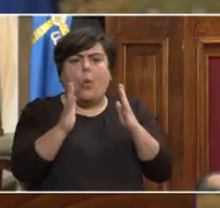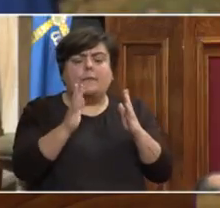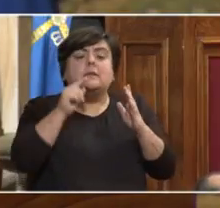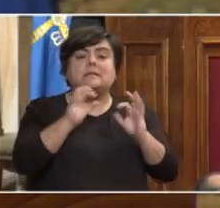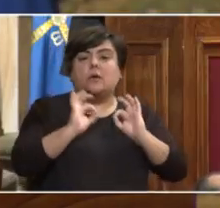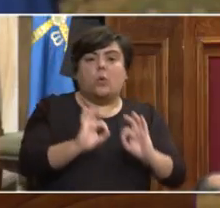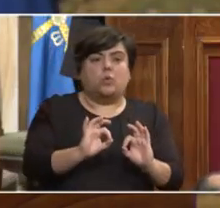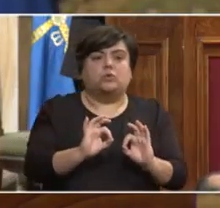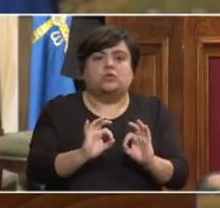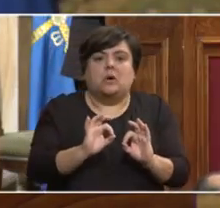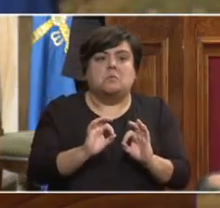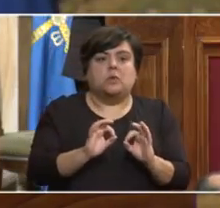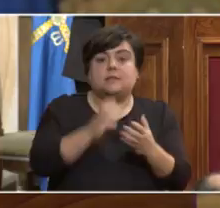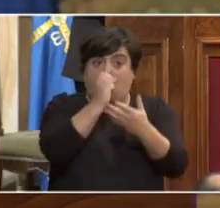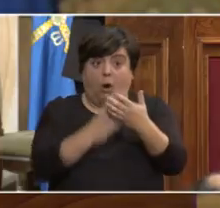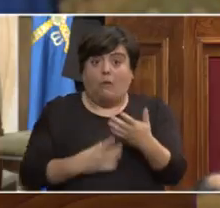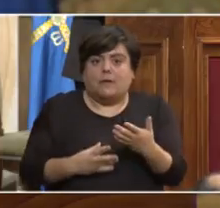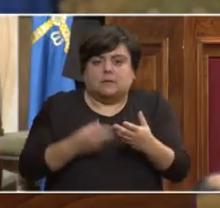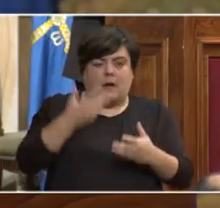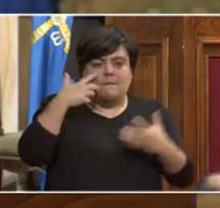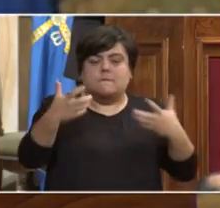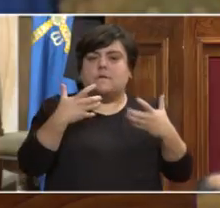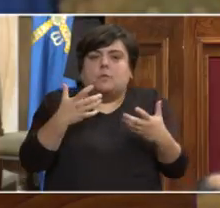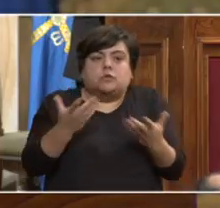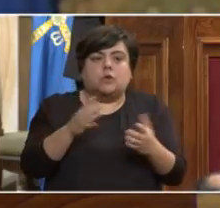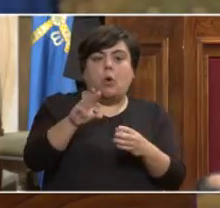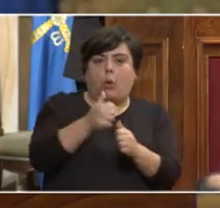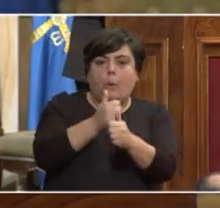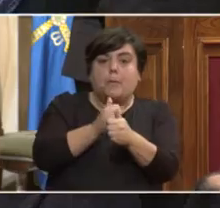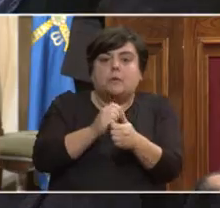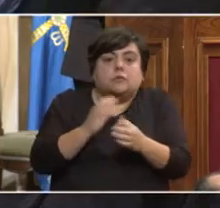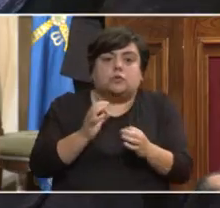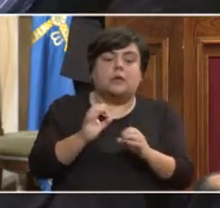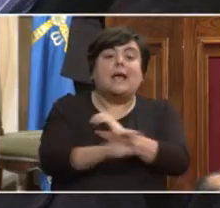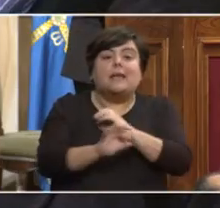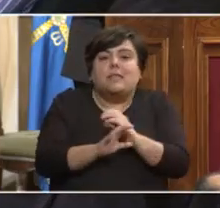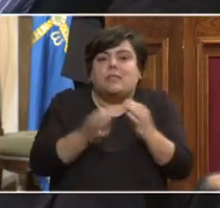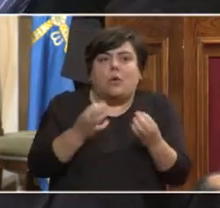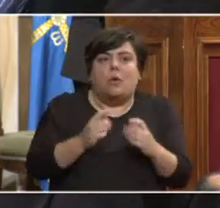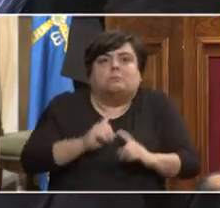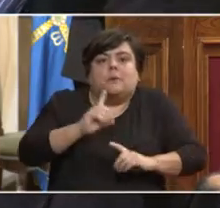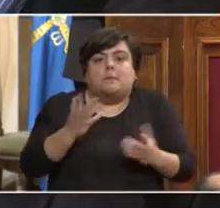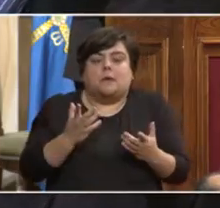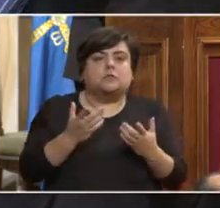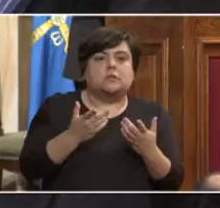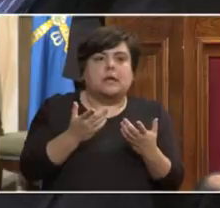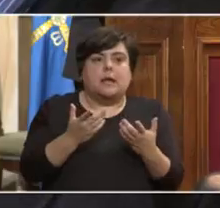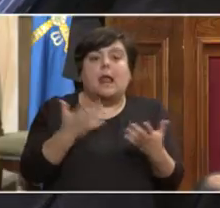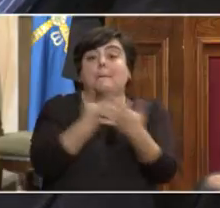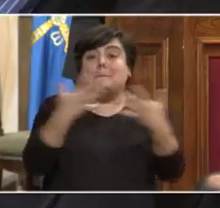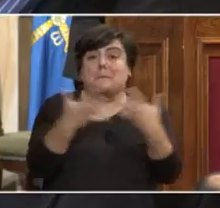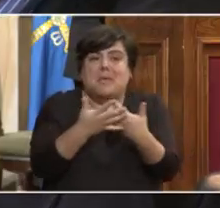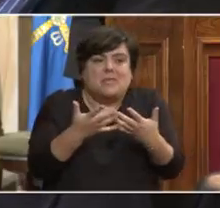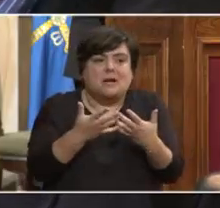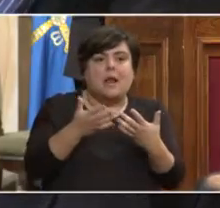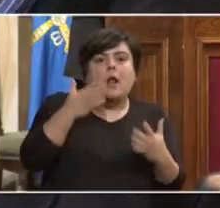adueñó de obras inmortales en lo que consideraríamos un ejercicio intertextual de primer orden, haciendo del simbolismo, la referencia, el pastiche, el homenaje